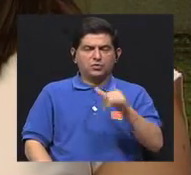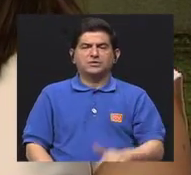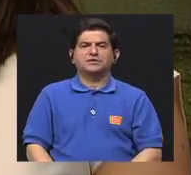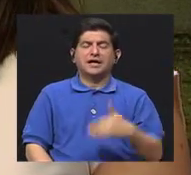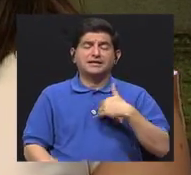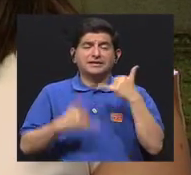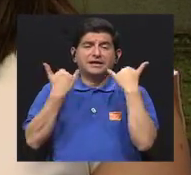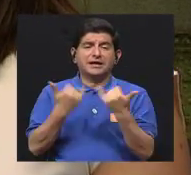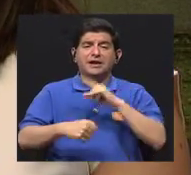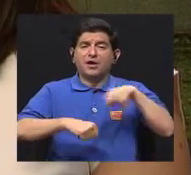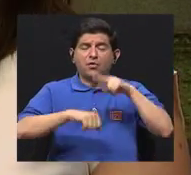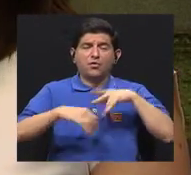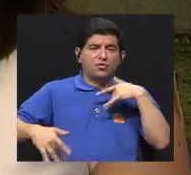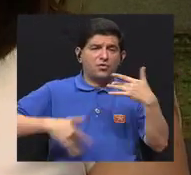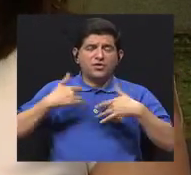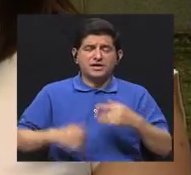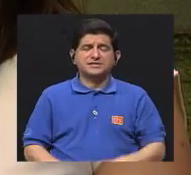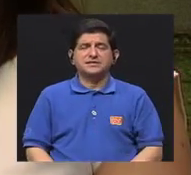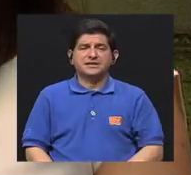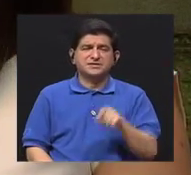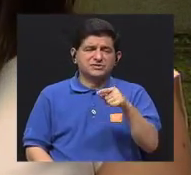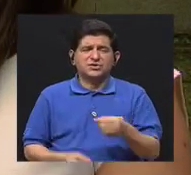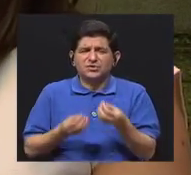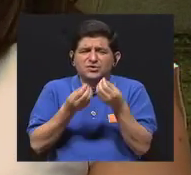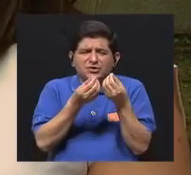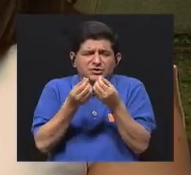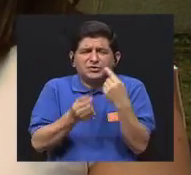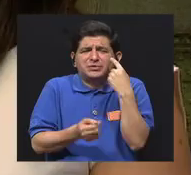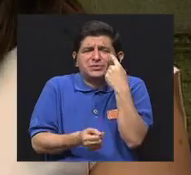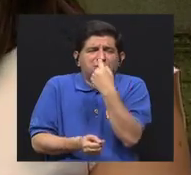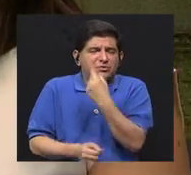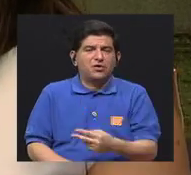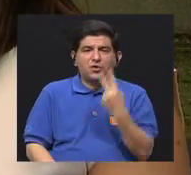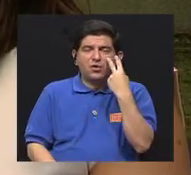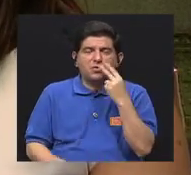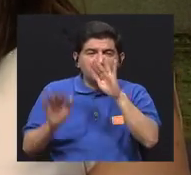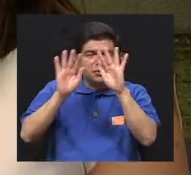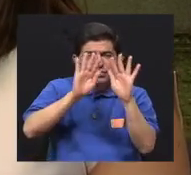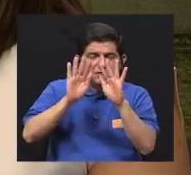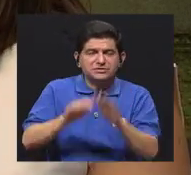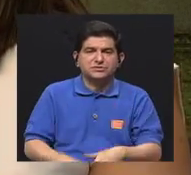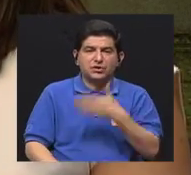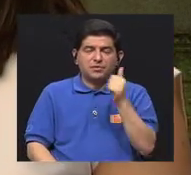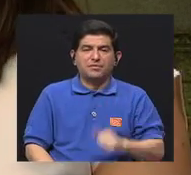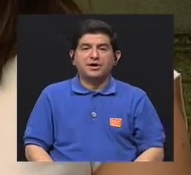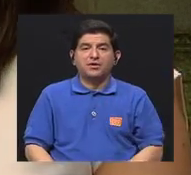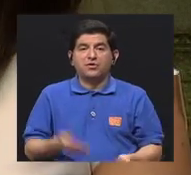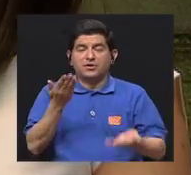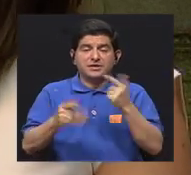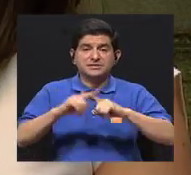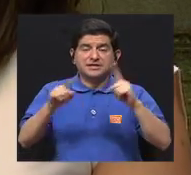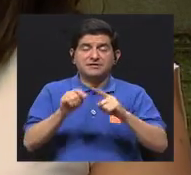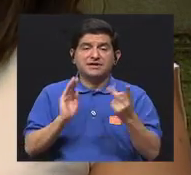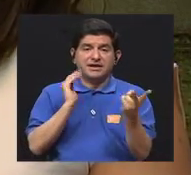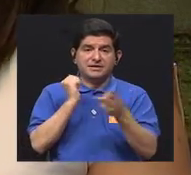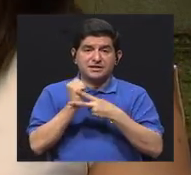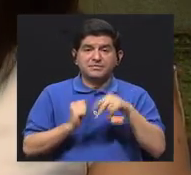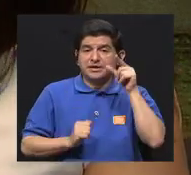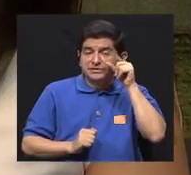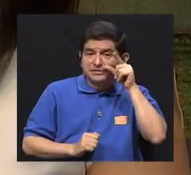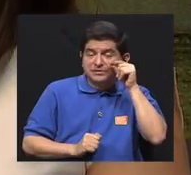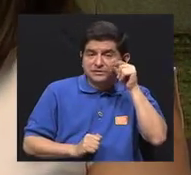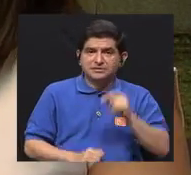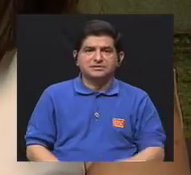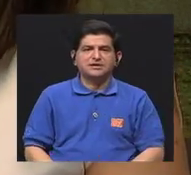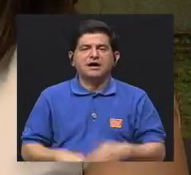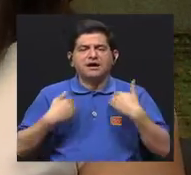tenemos usualmente es sensación de arenilla o de basuras, visión borrosa que mejora cuando parpadeamos unas cuantas veces,